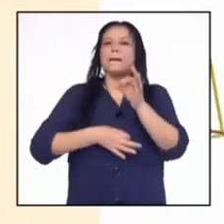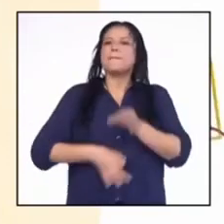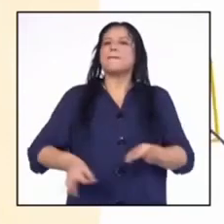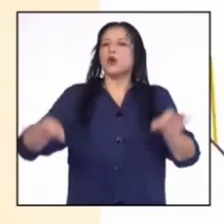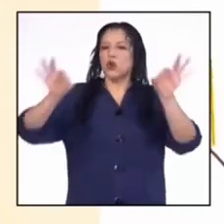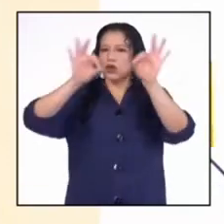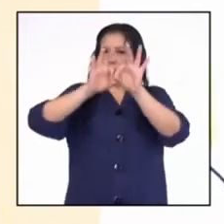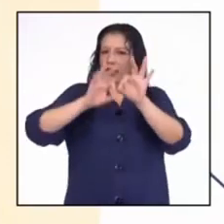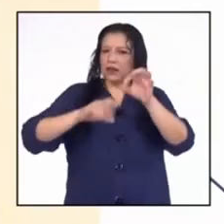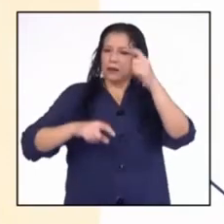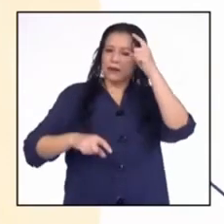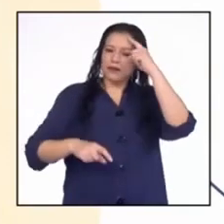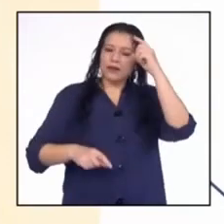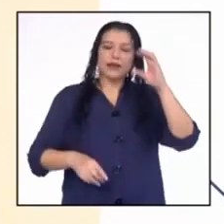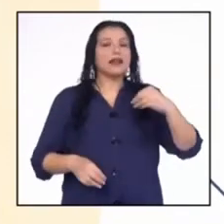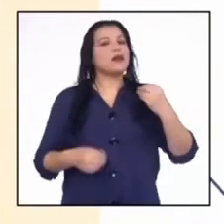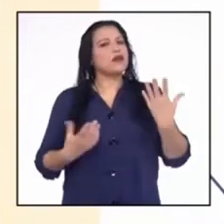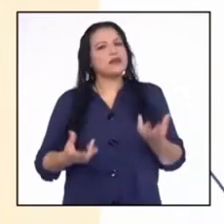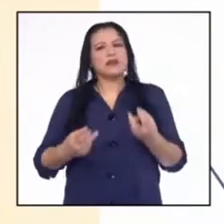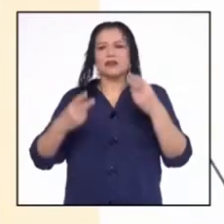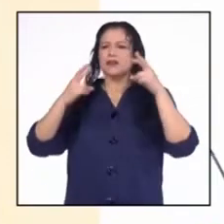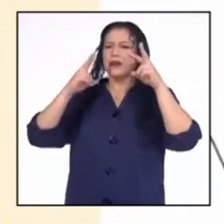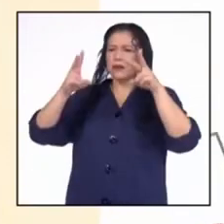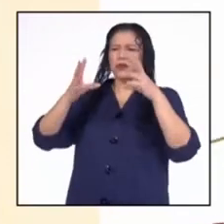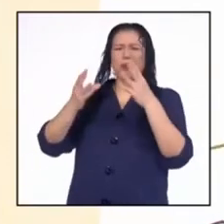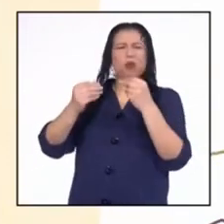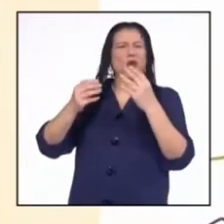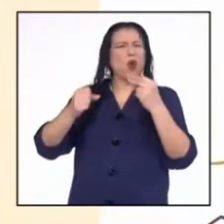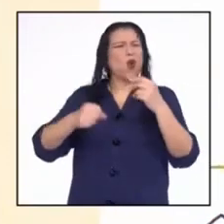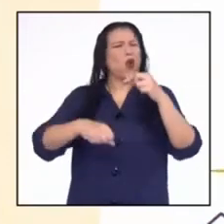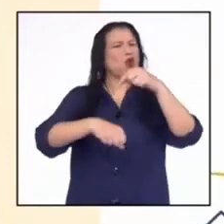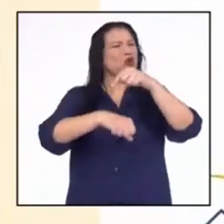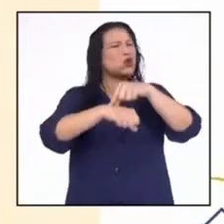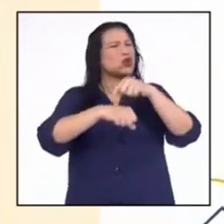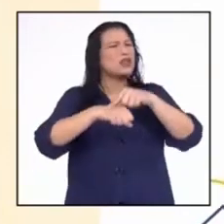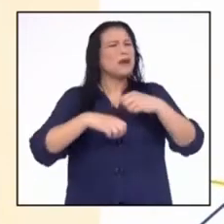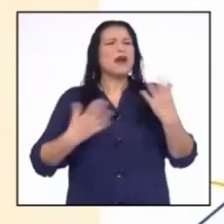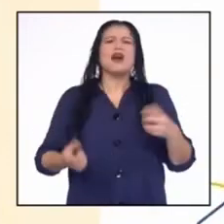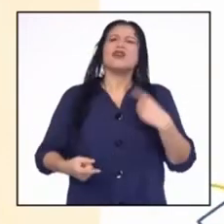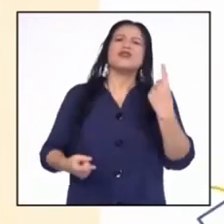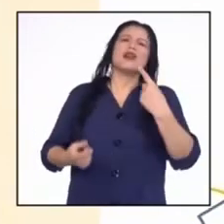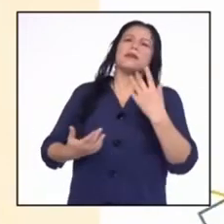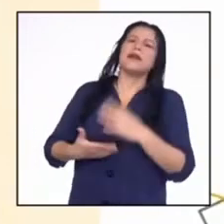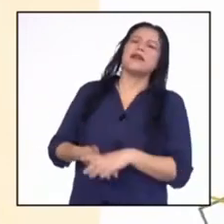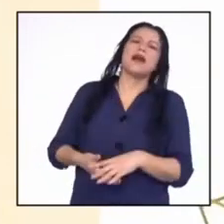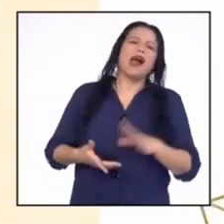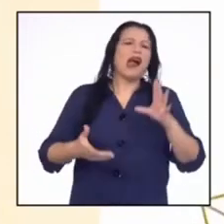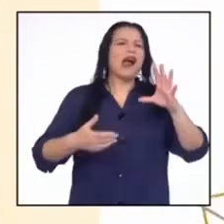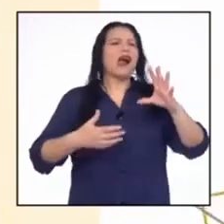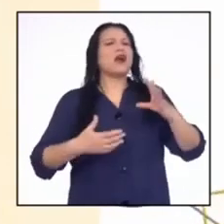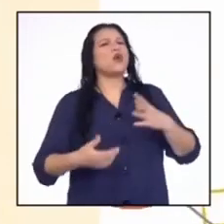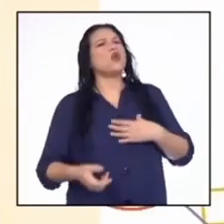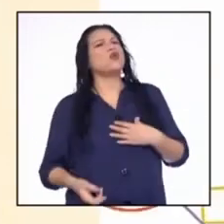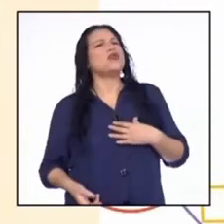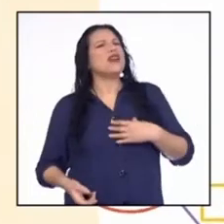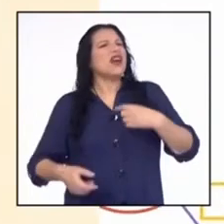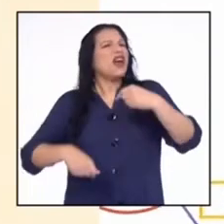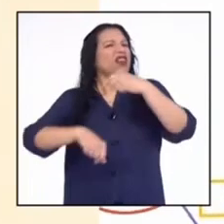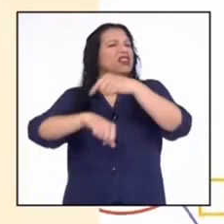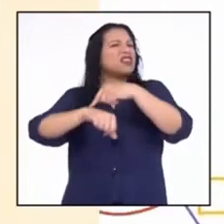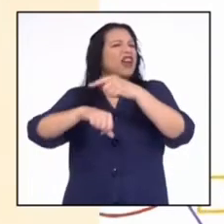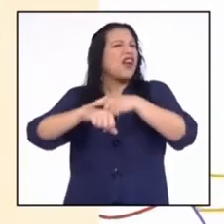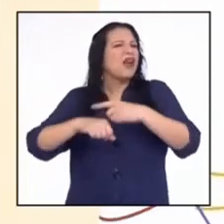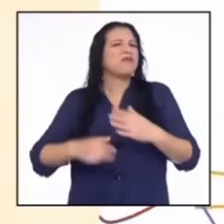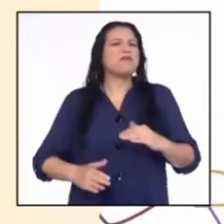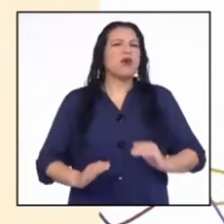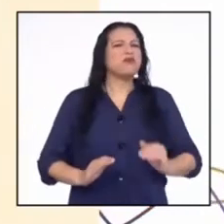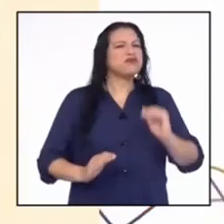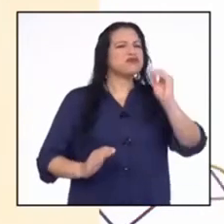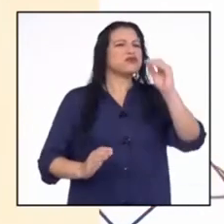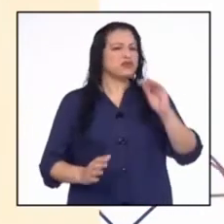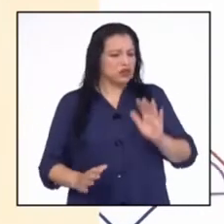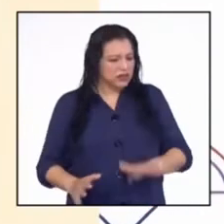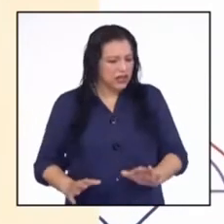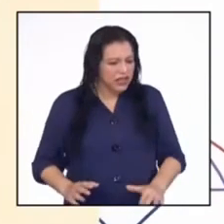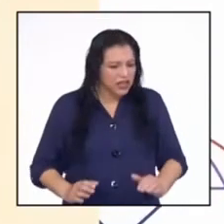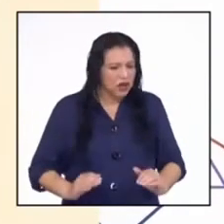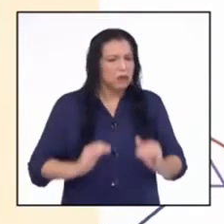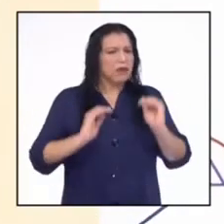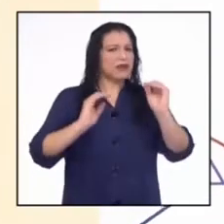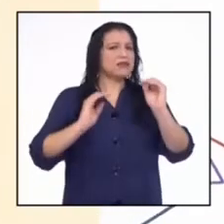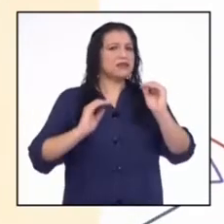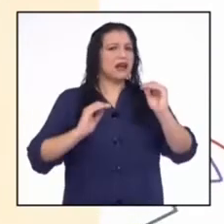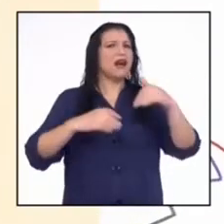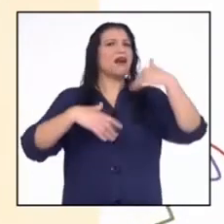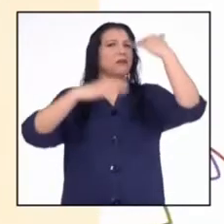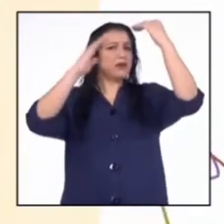que la adolescencia ha sido vista durante mucho tiempo como un mero espacio o momento del tiempo en donde el niño pasa a ser